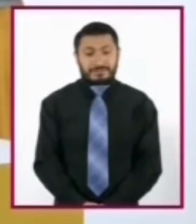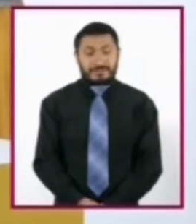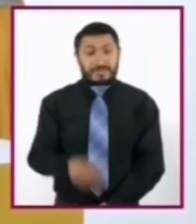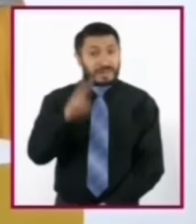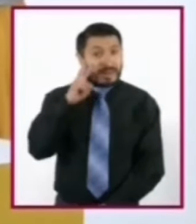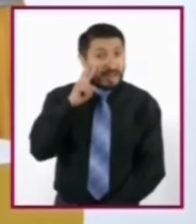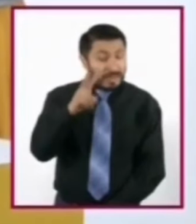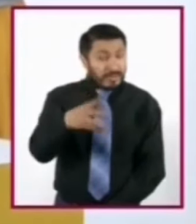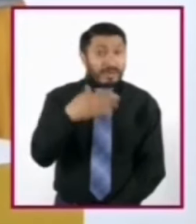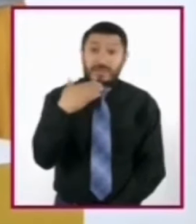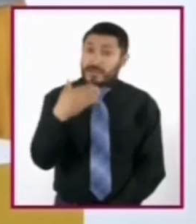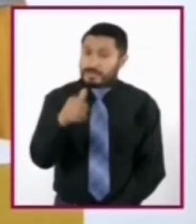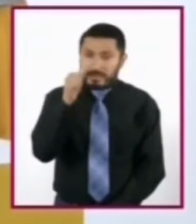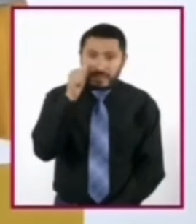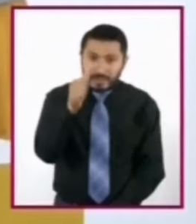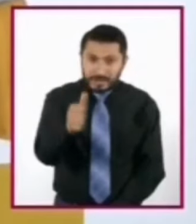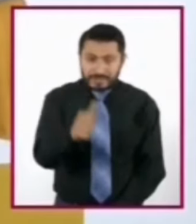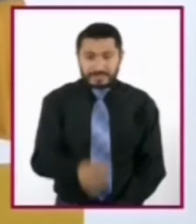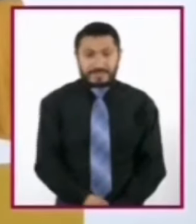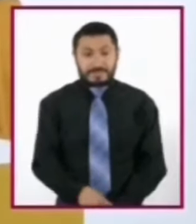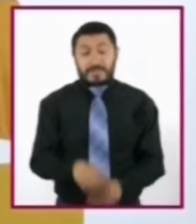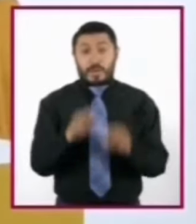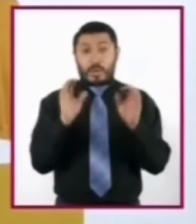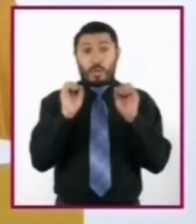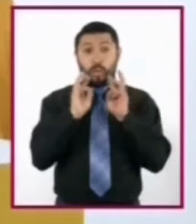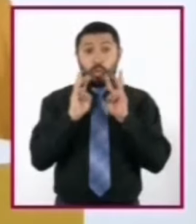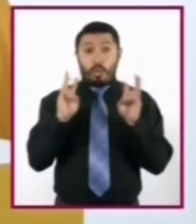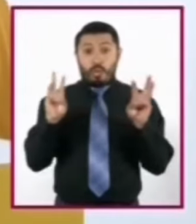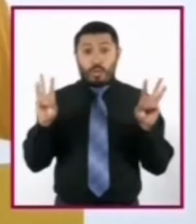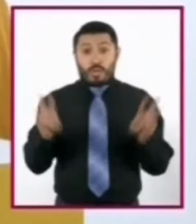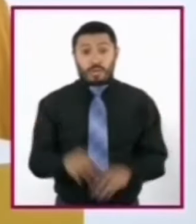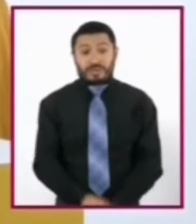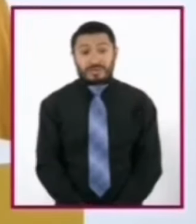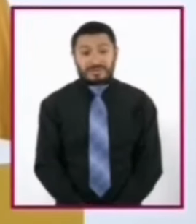Observa bien, Enrique. ¡Ólala!